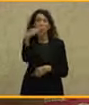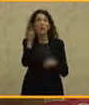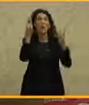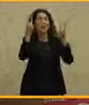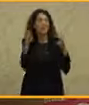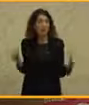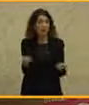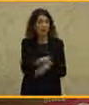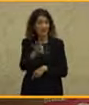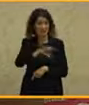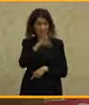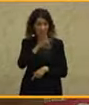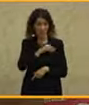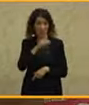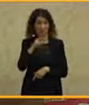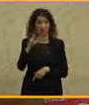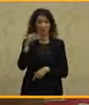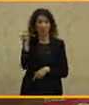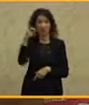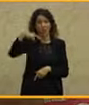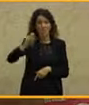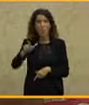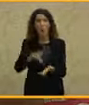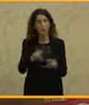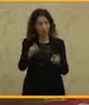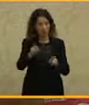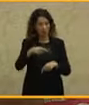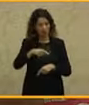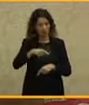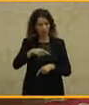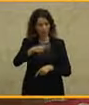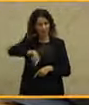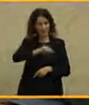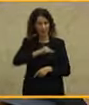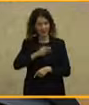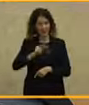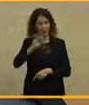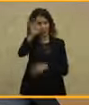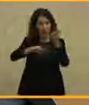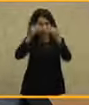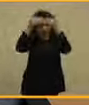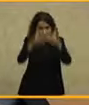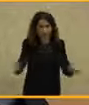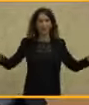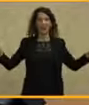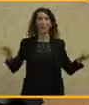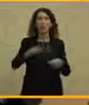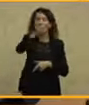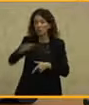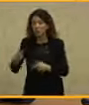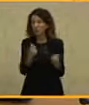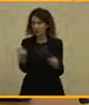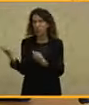cuestión es que el señor Hamul tiene que sentir que somos una entidad abierta y comprometida con los que más lo